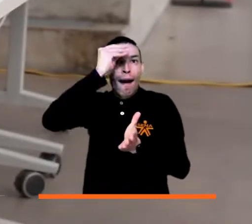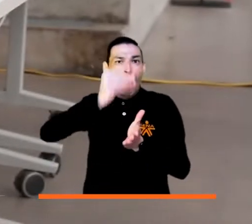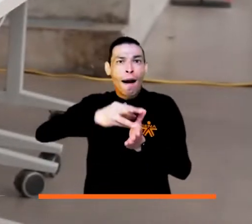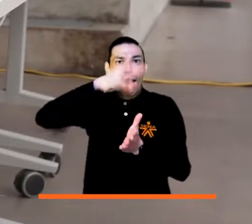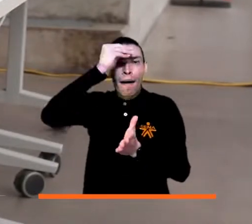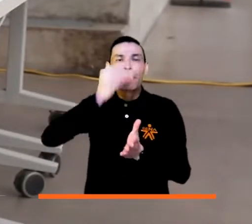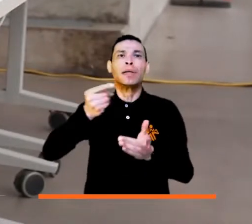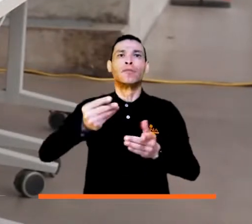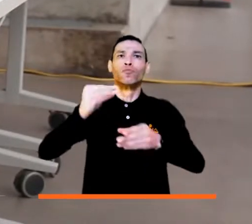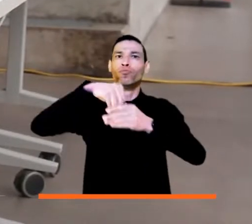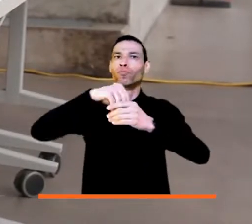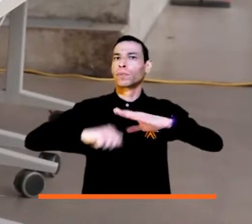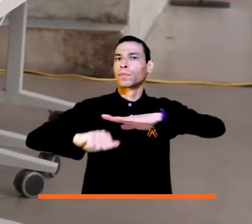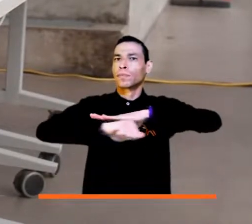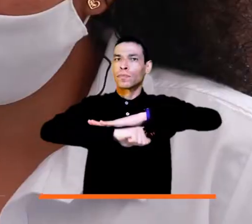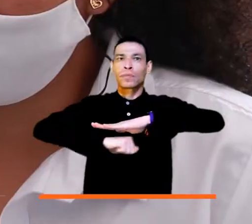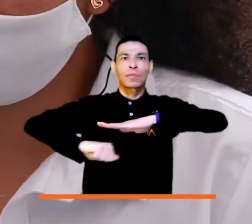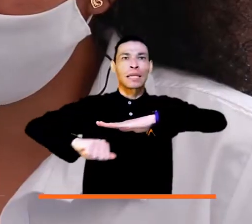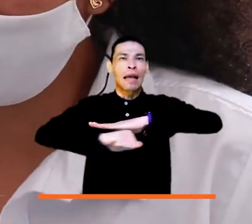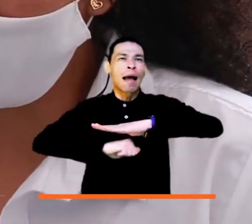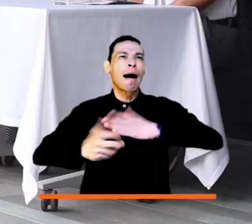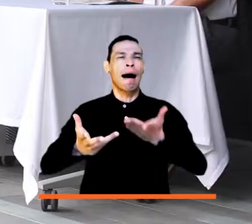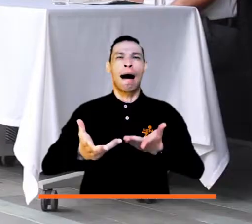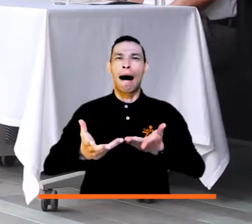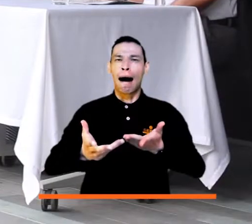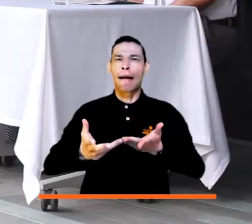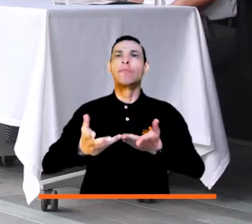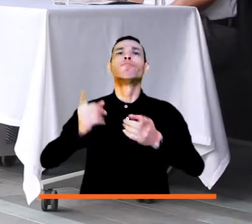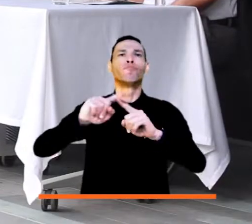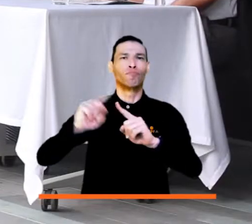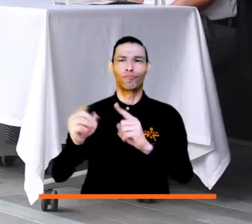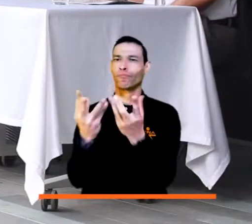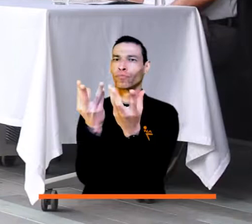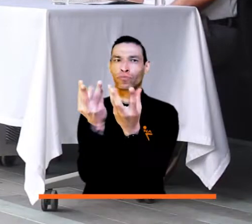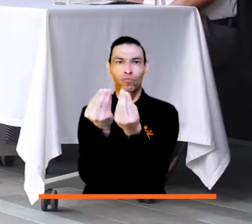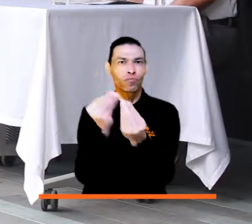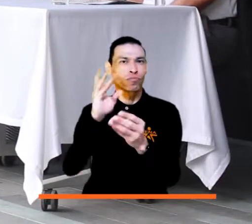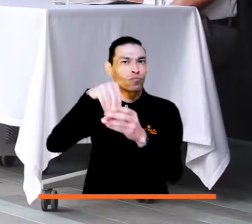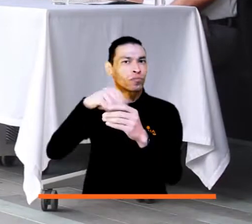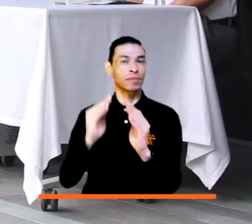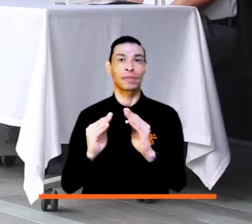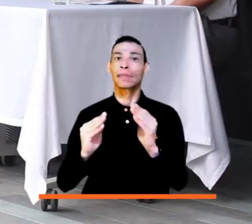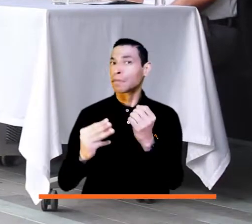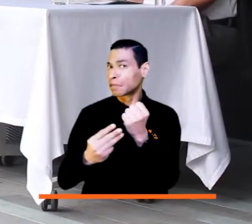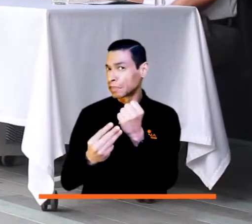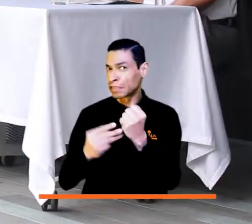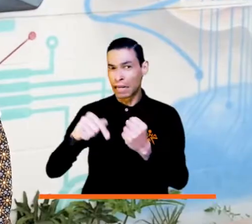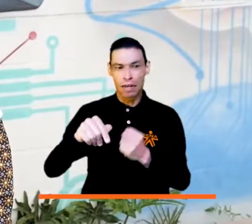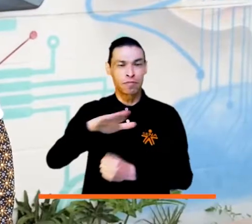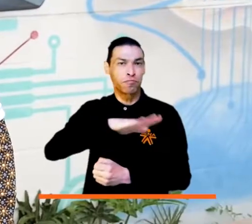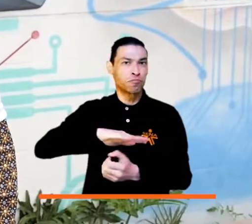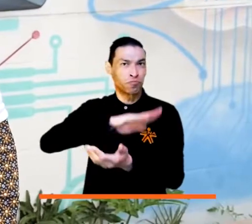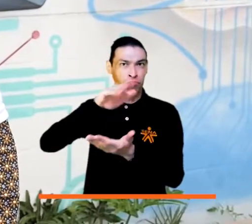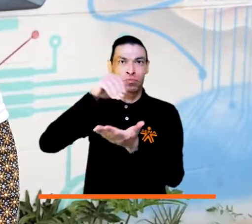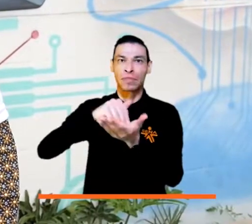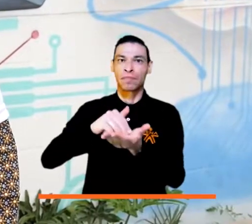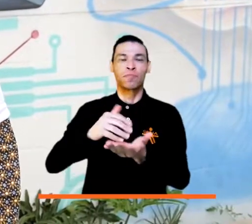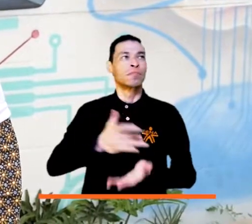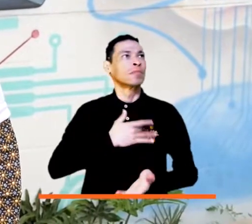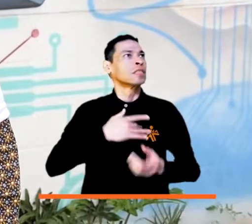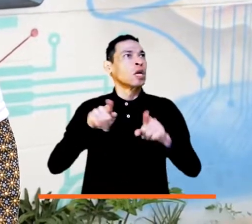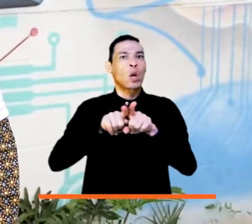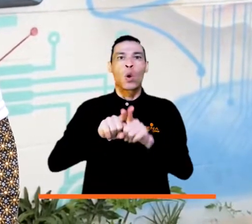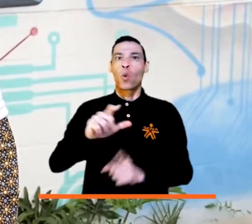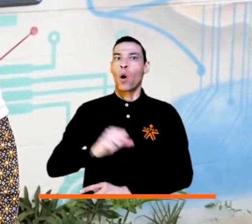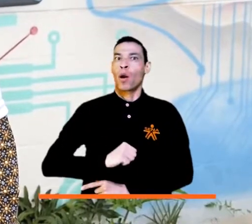los aprendices y del área de los compañeros, pues como tal del SENA, de nuestro centro,